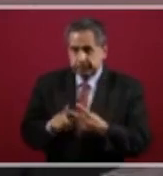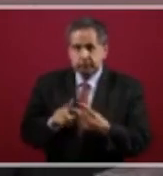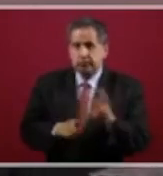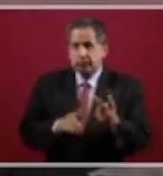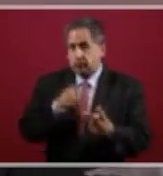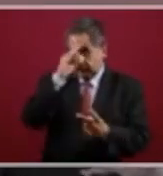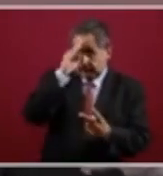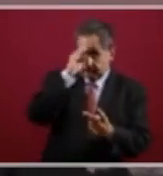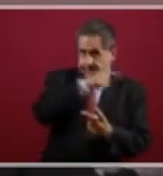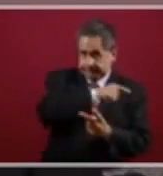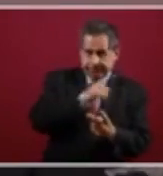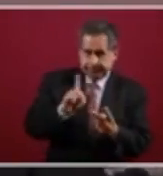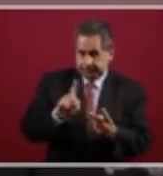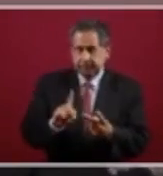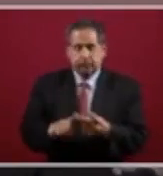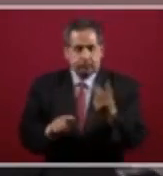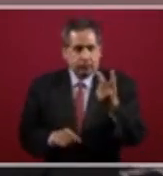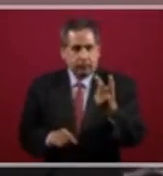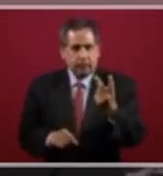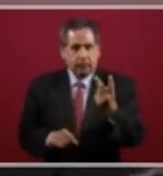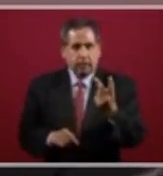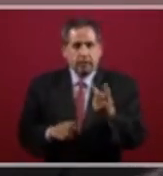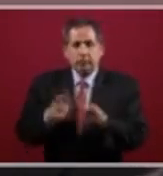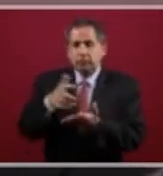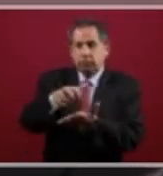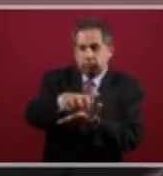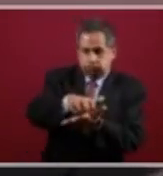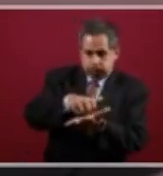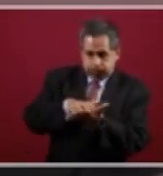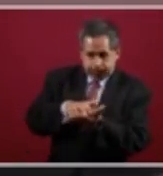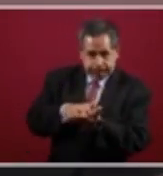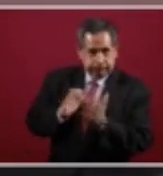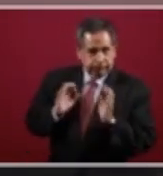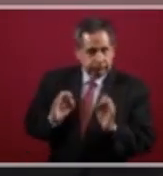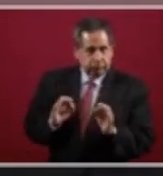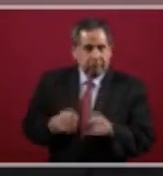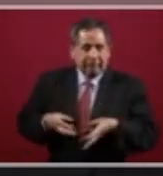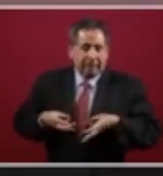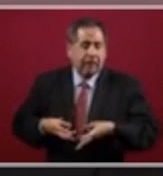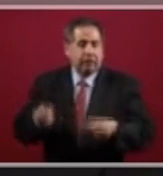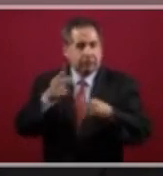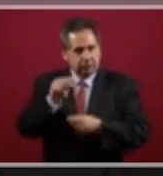en cuenta era la austeridad.